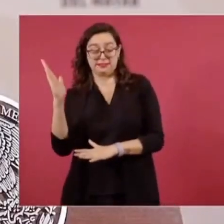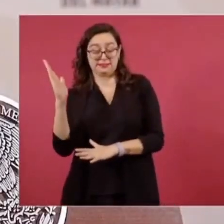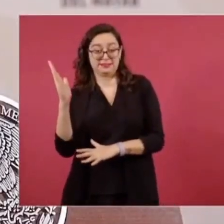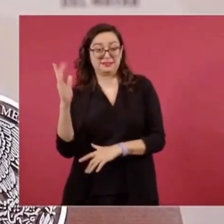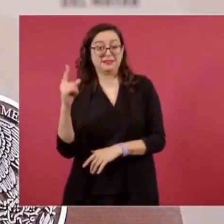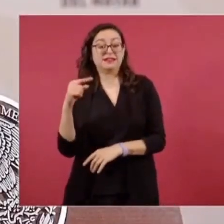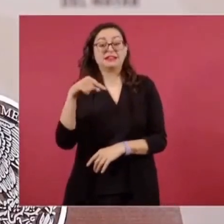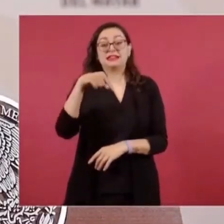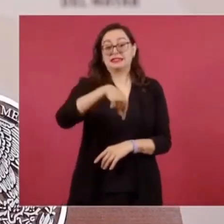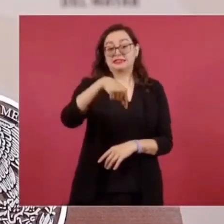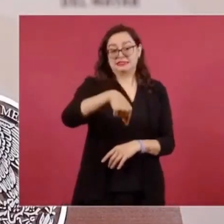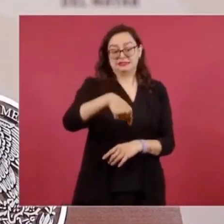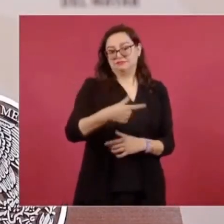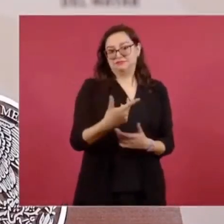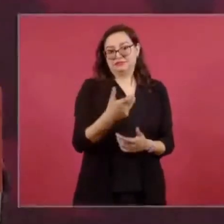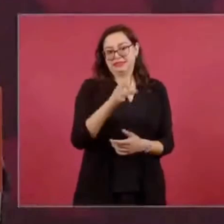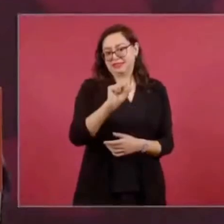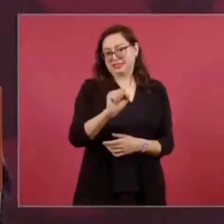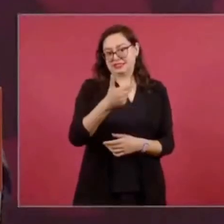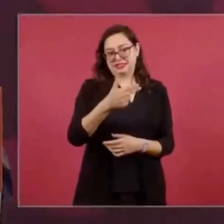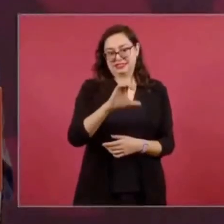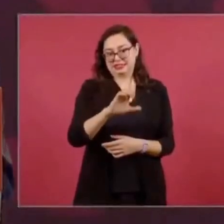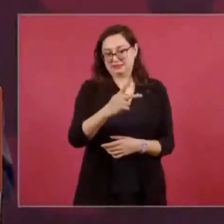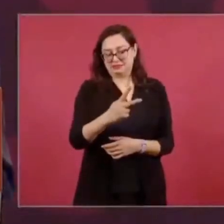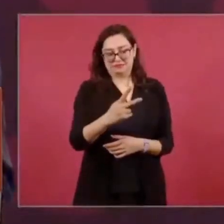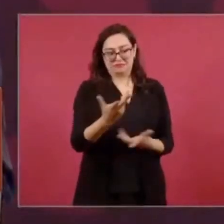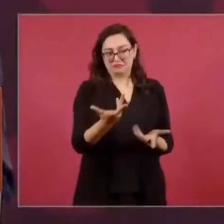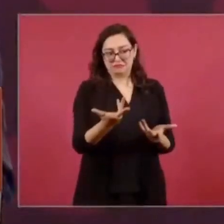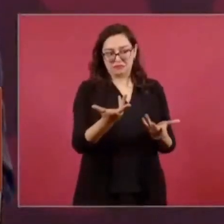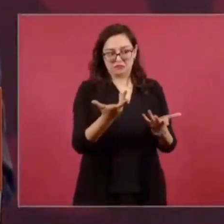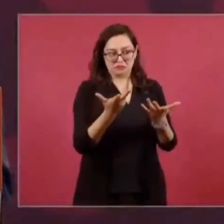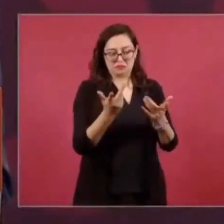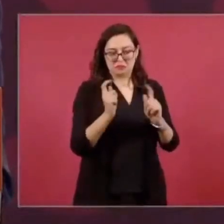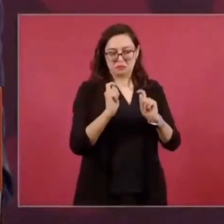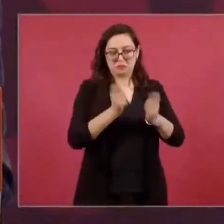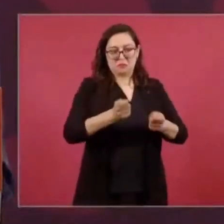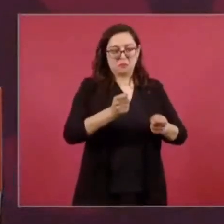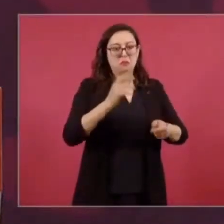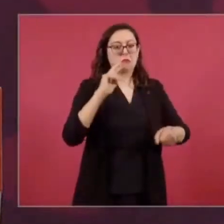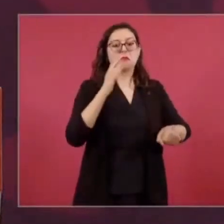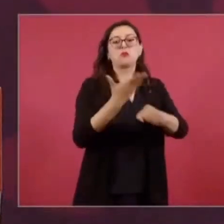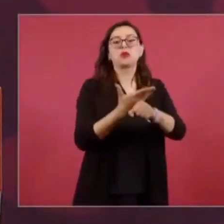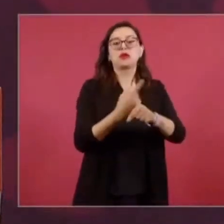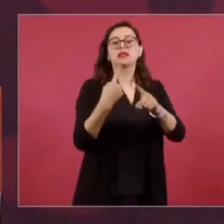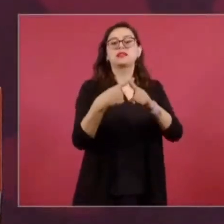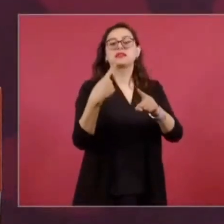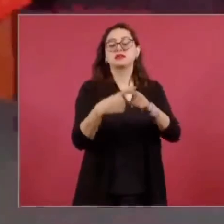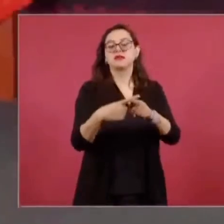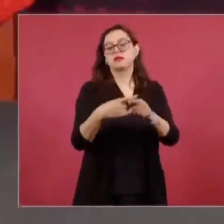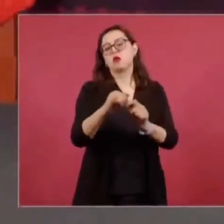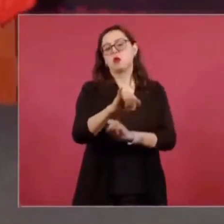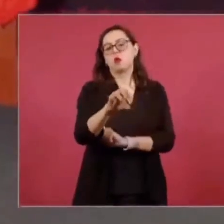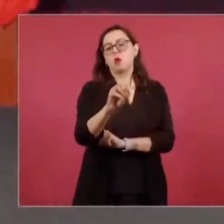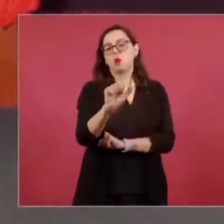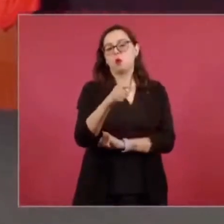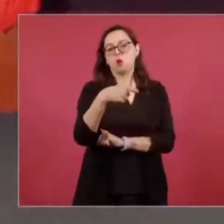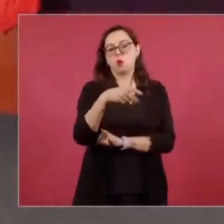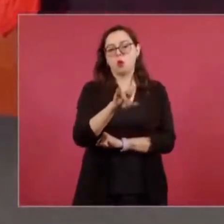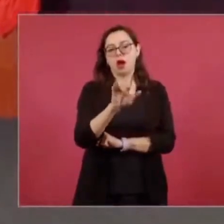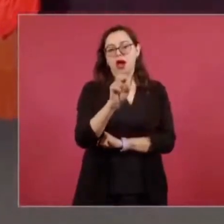Hacienda, Joaquín Casasus, que era una especie